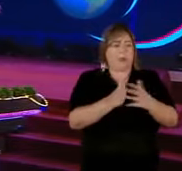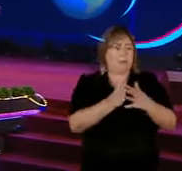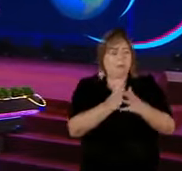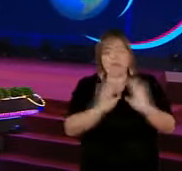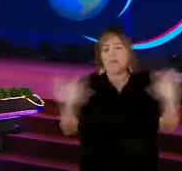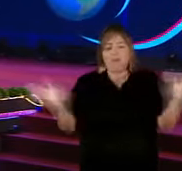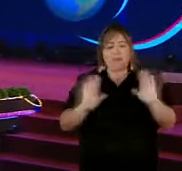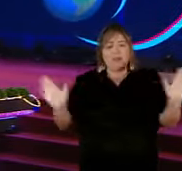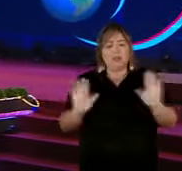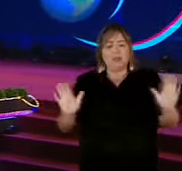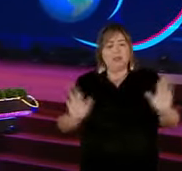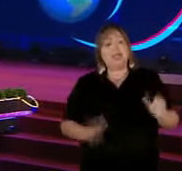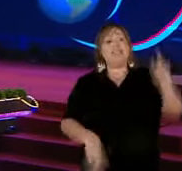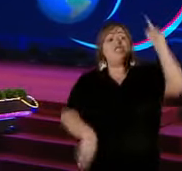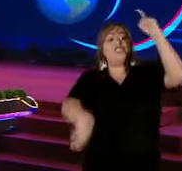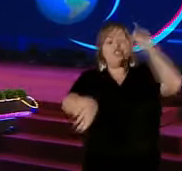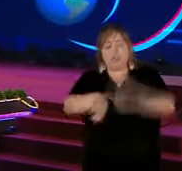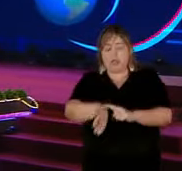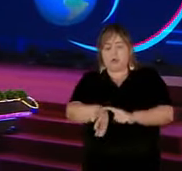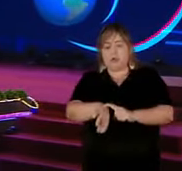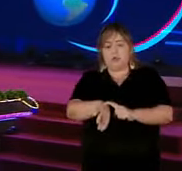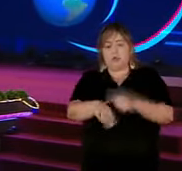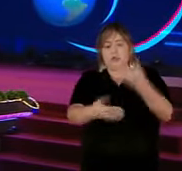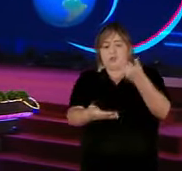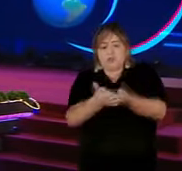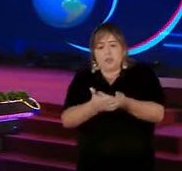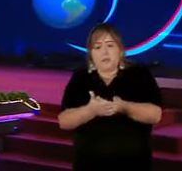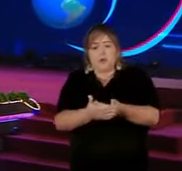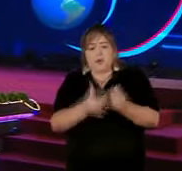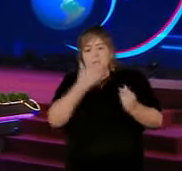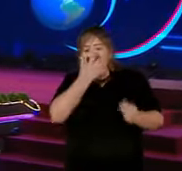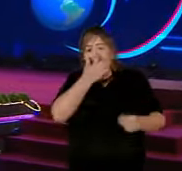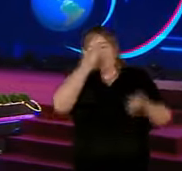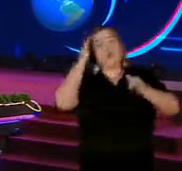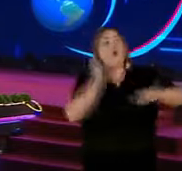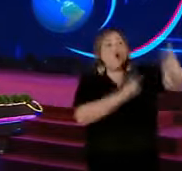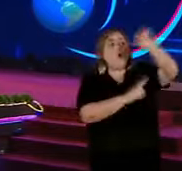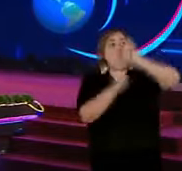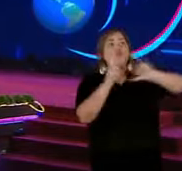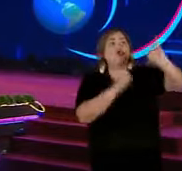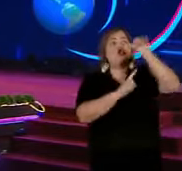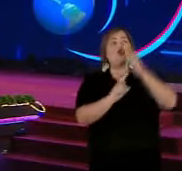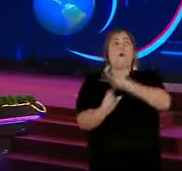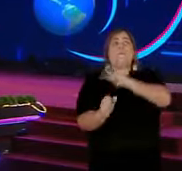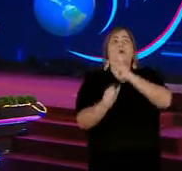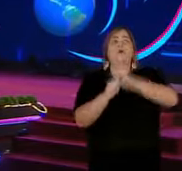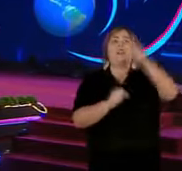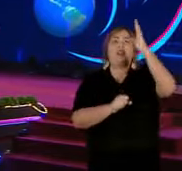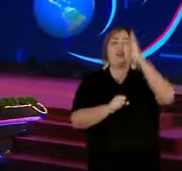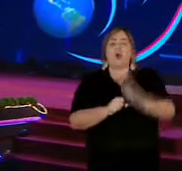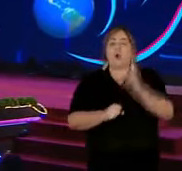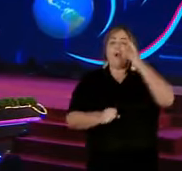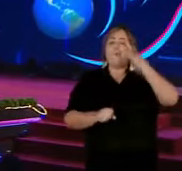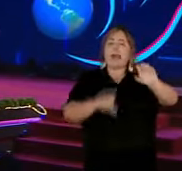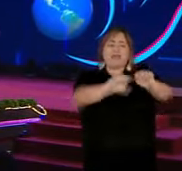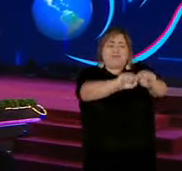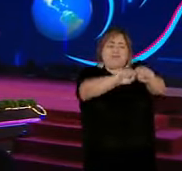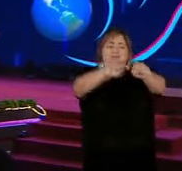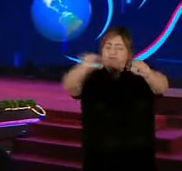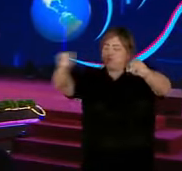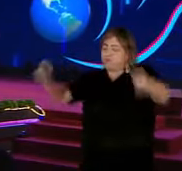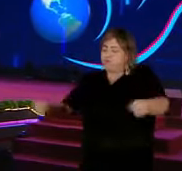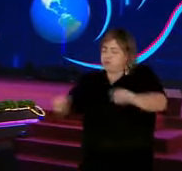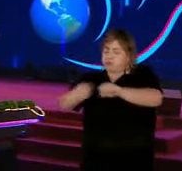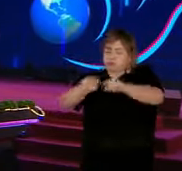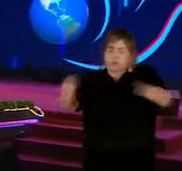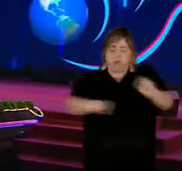dulce. Llegó la hora de entrarle a lo fuerte, a la unción del poder de Dios que quebranta los yugos, al